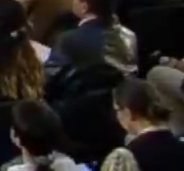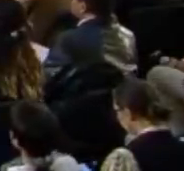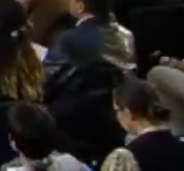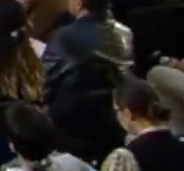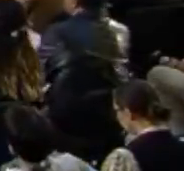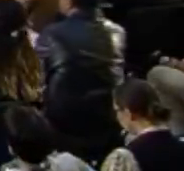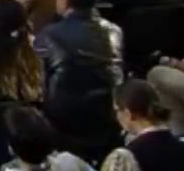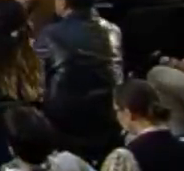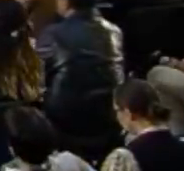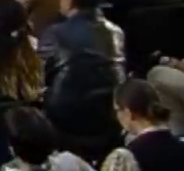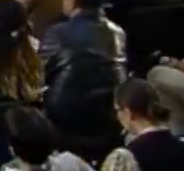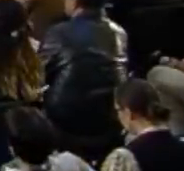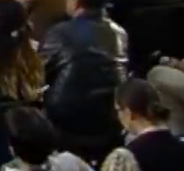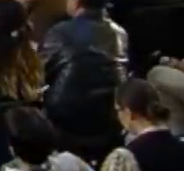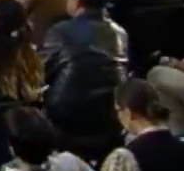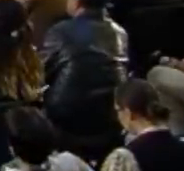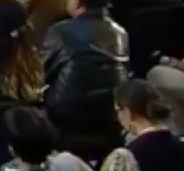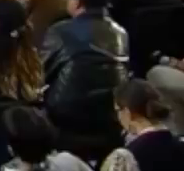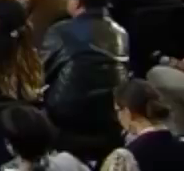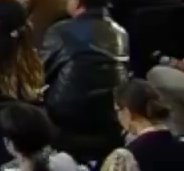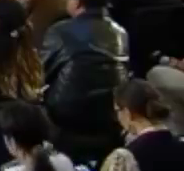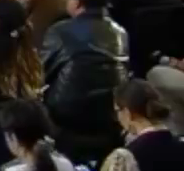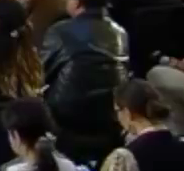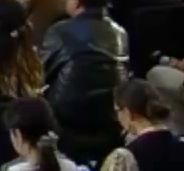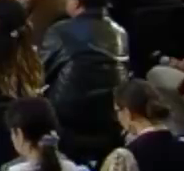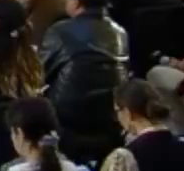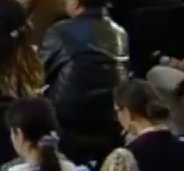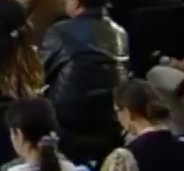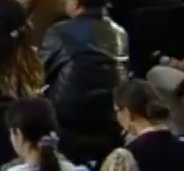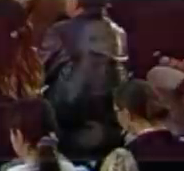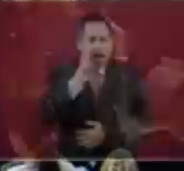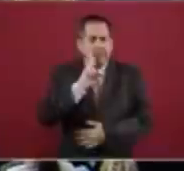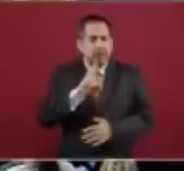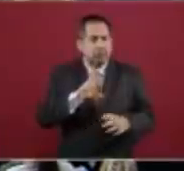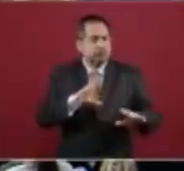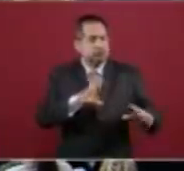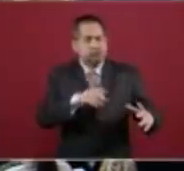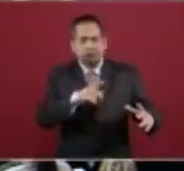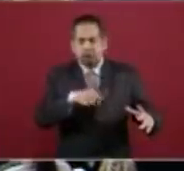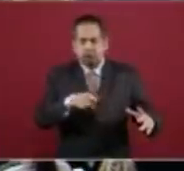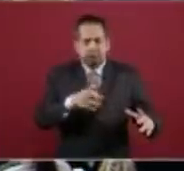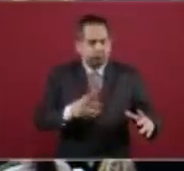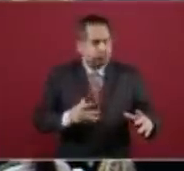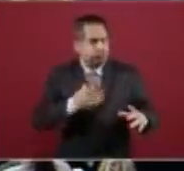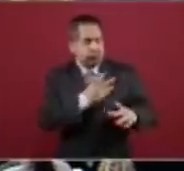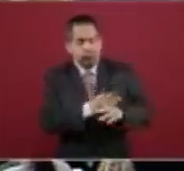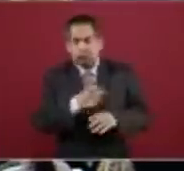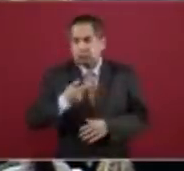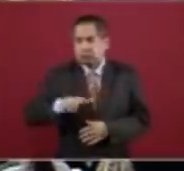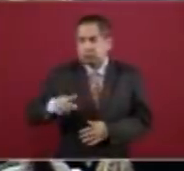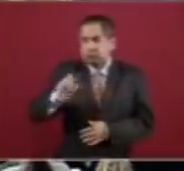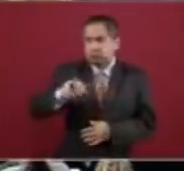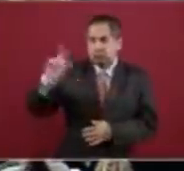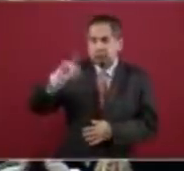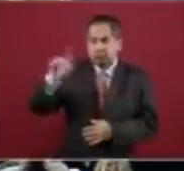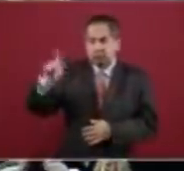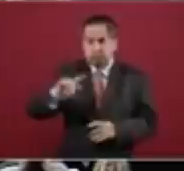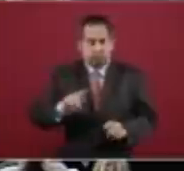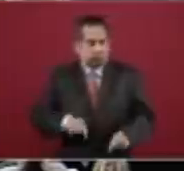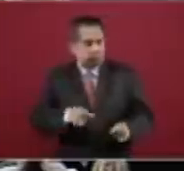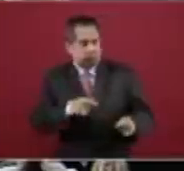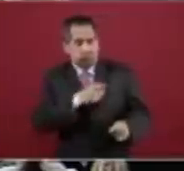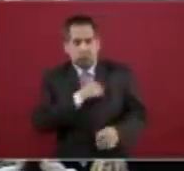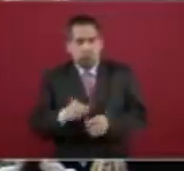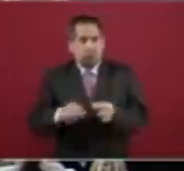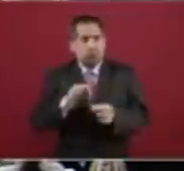este proyecto todo nuestro esfuerzo y tener a los mejores mexicanos, a los especialistas que pueden lograr cumplir